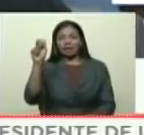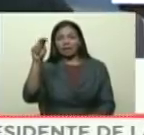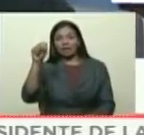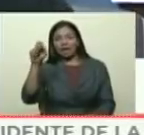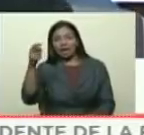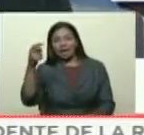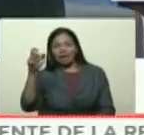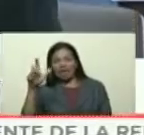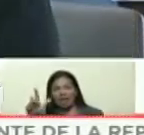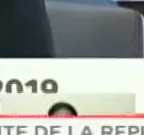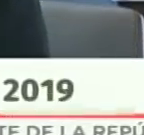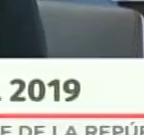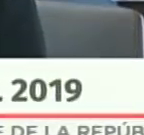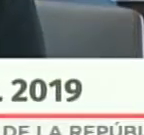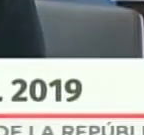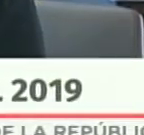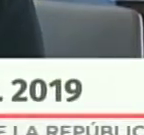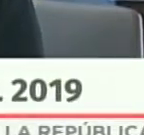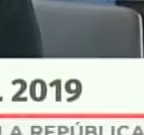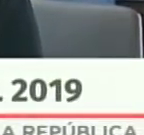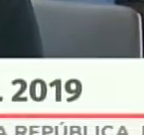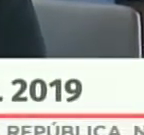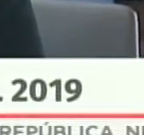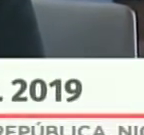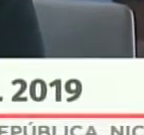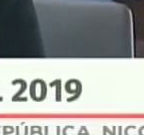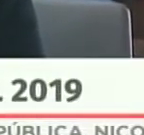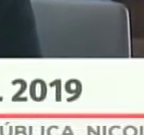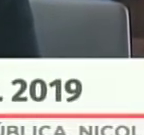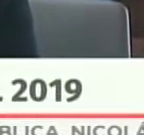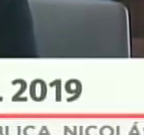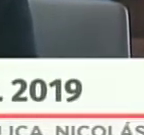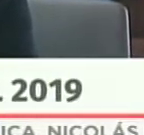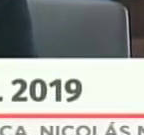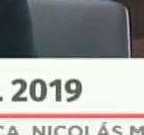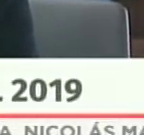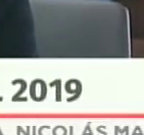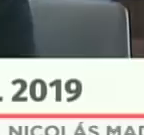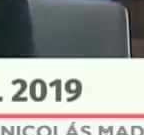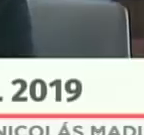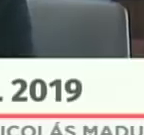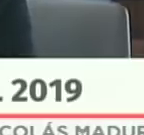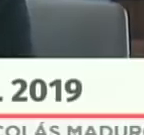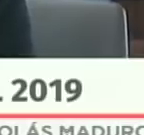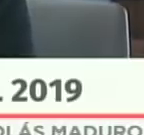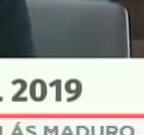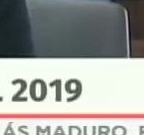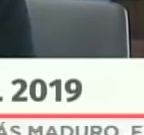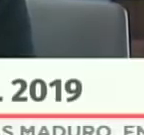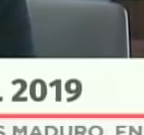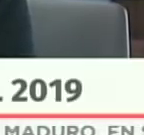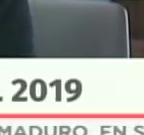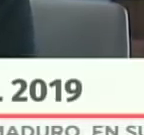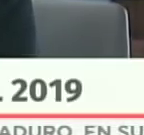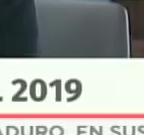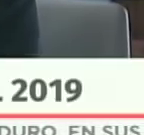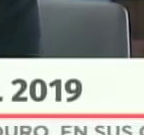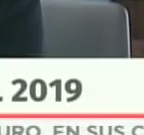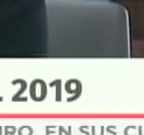que es uno de los cuatro artistas venezolanos que está presente con sus obras en la Bienal de Arte de Venecia. La